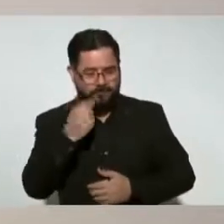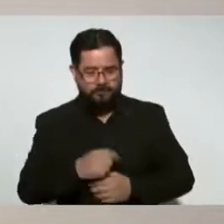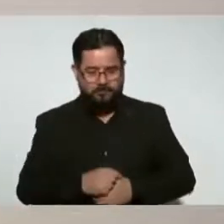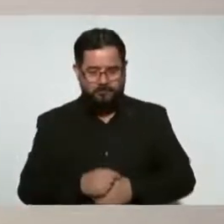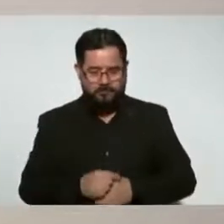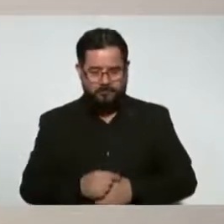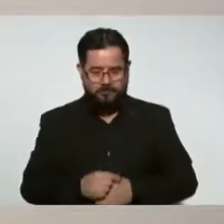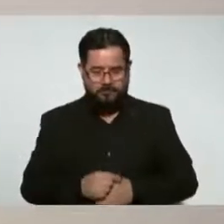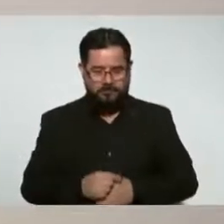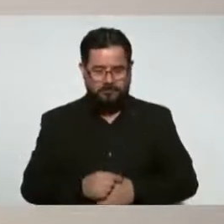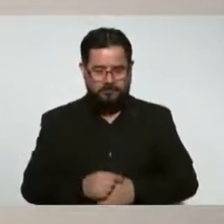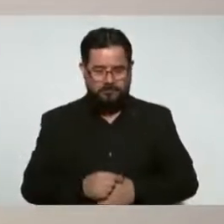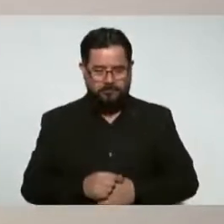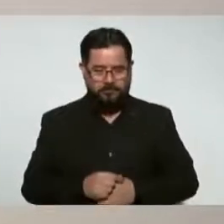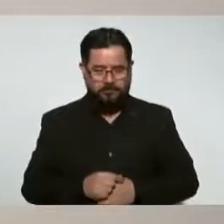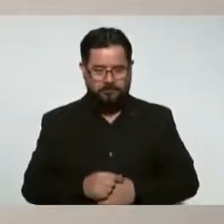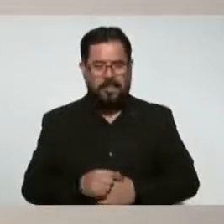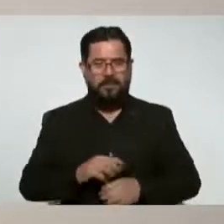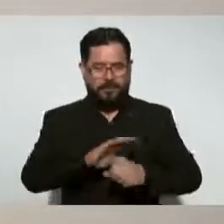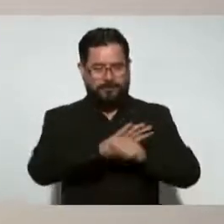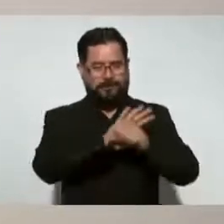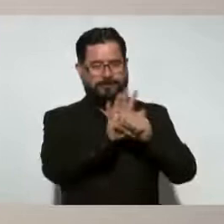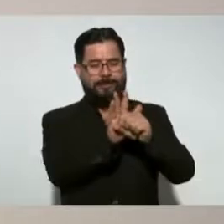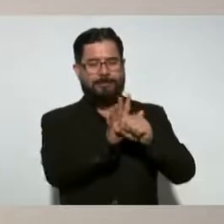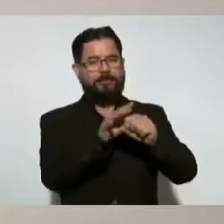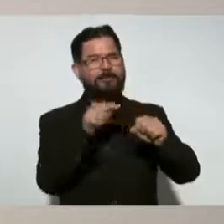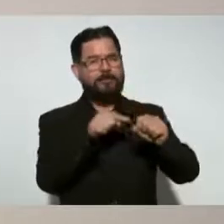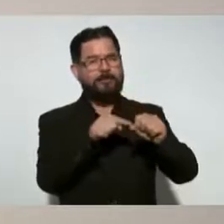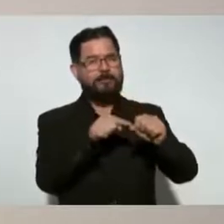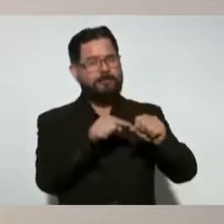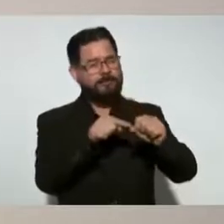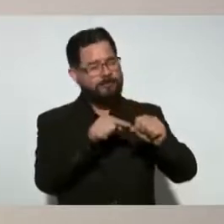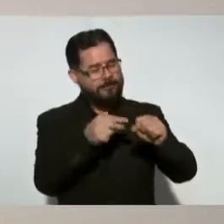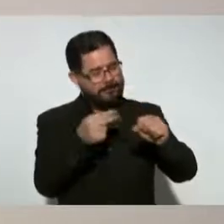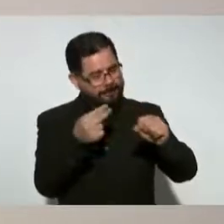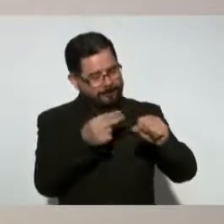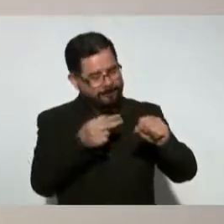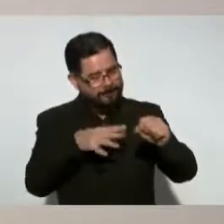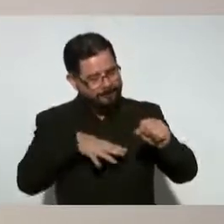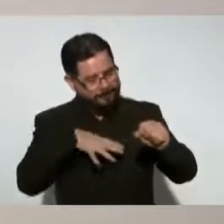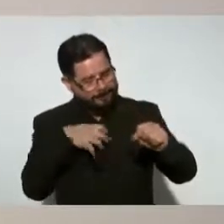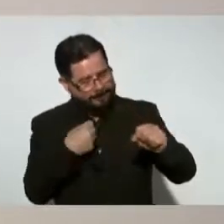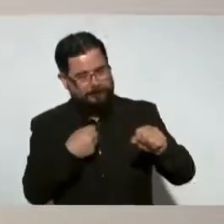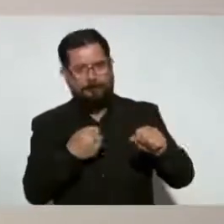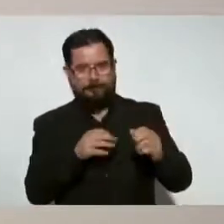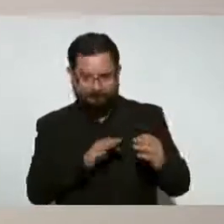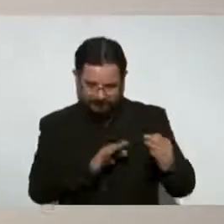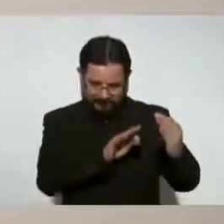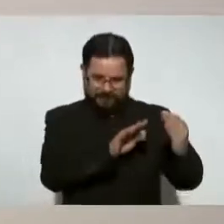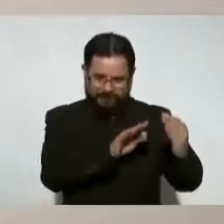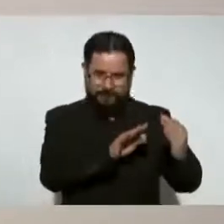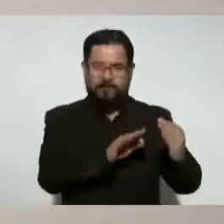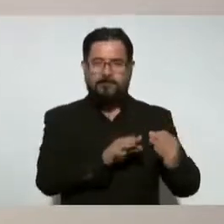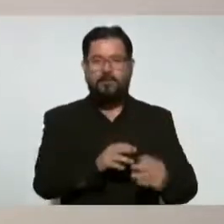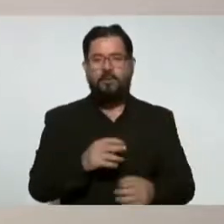enfrentar la pandemia. Ya llevamos más de un año